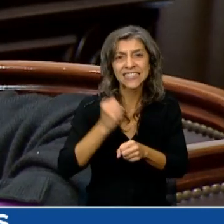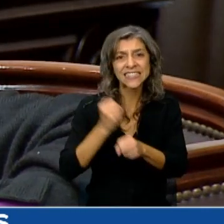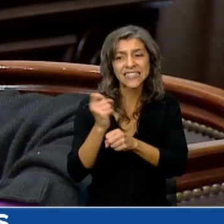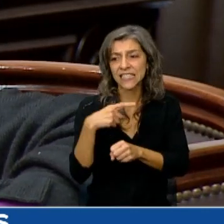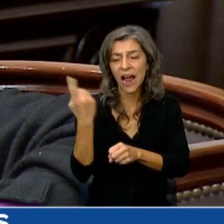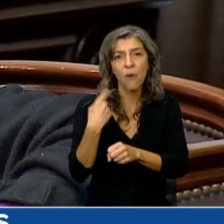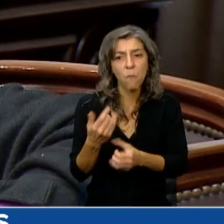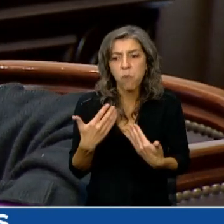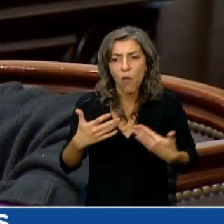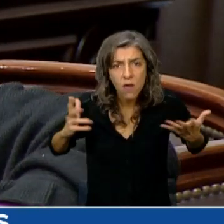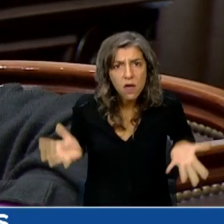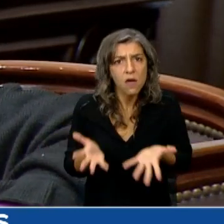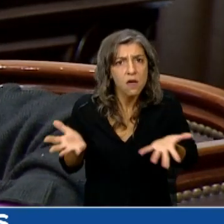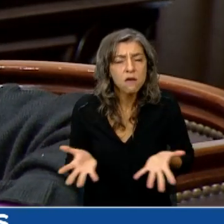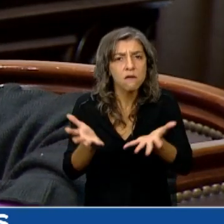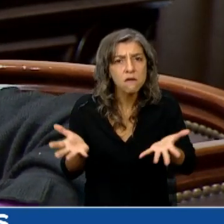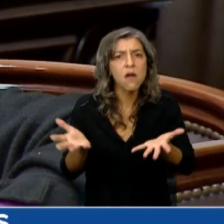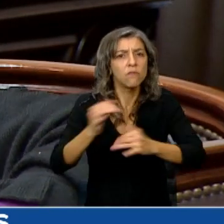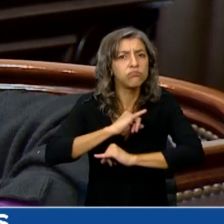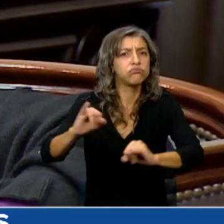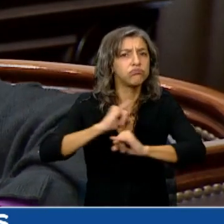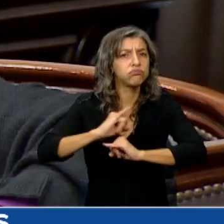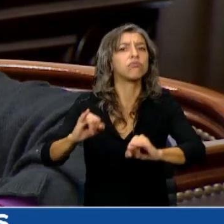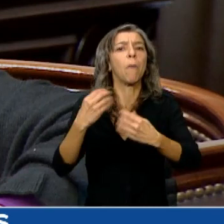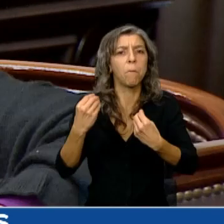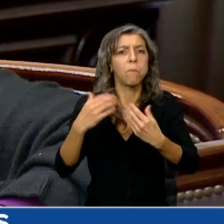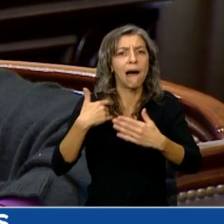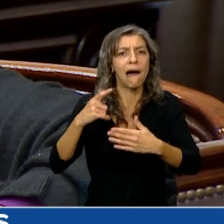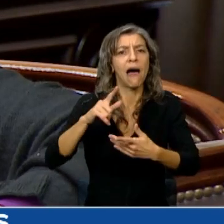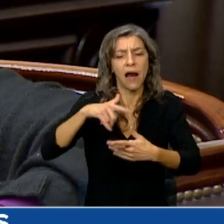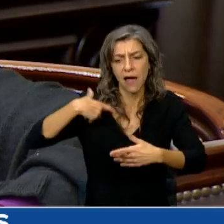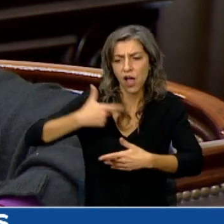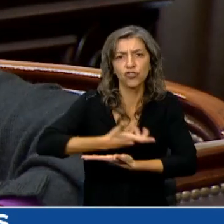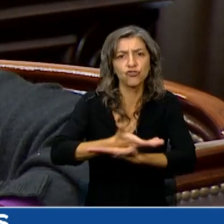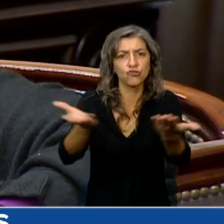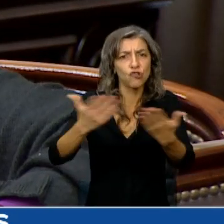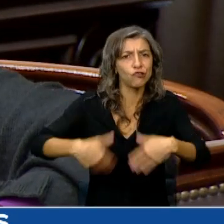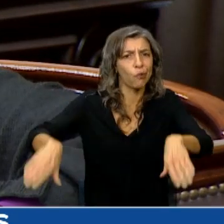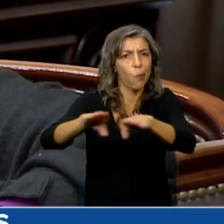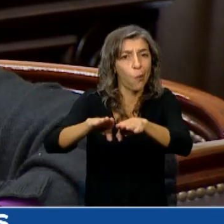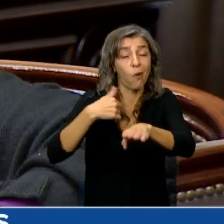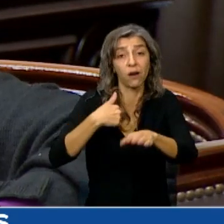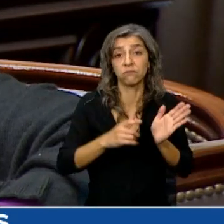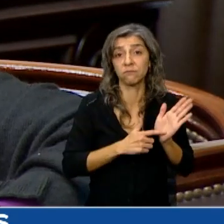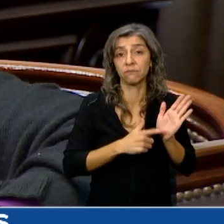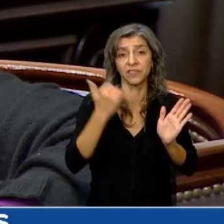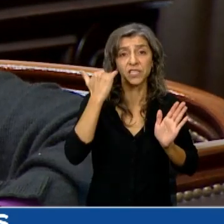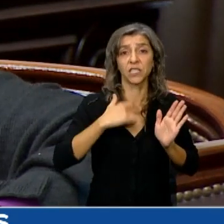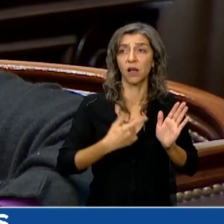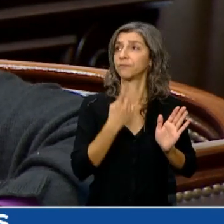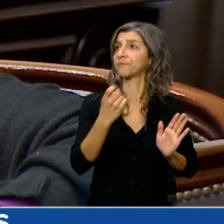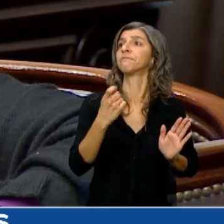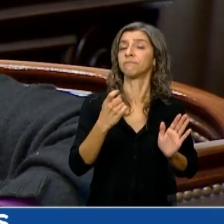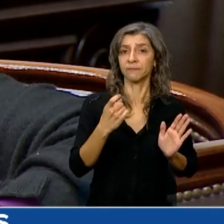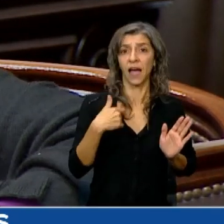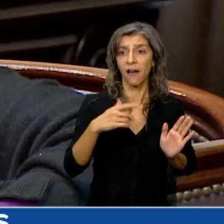medidas de acción positiva nuevamente. Una sociedad dándose cuenta que se necesitaban de acciones positivas